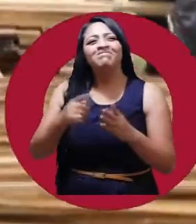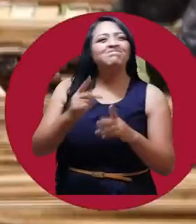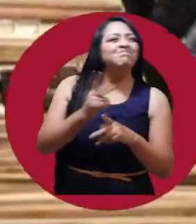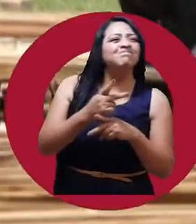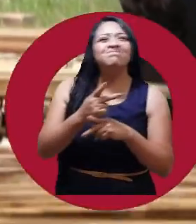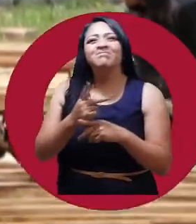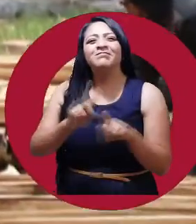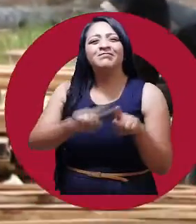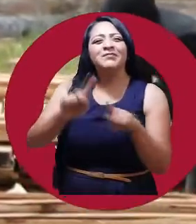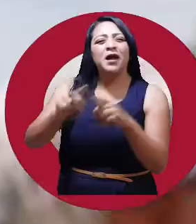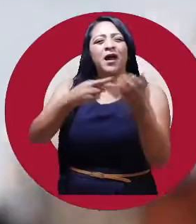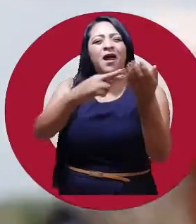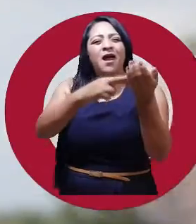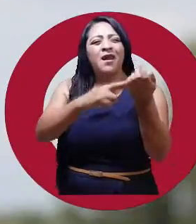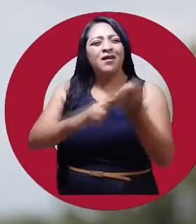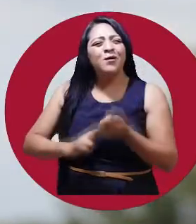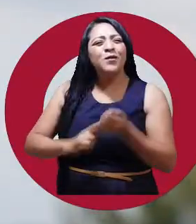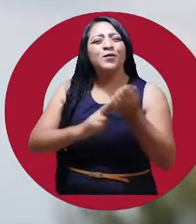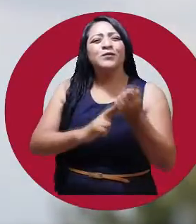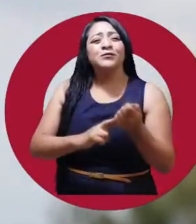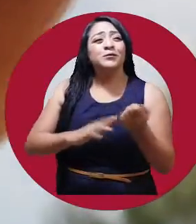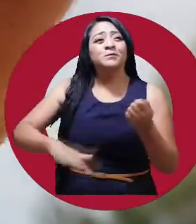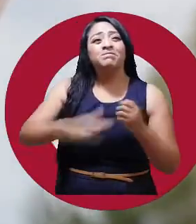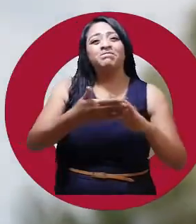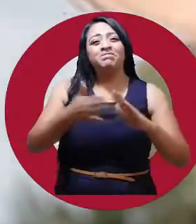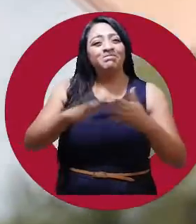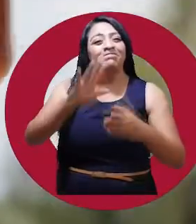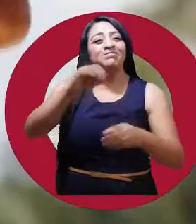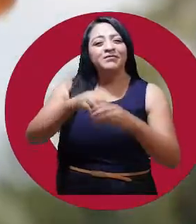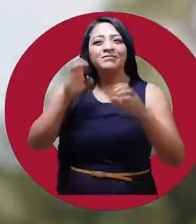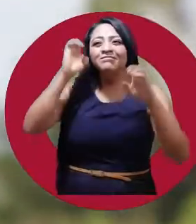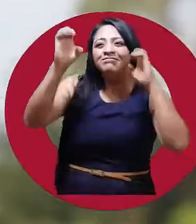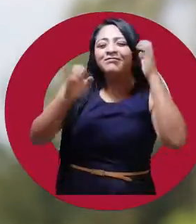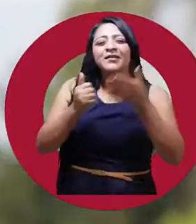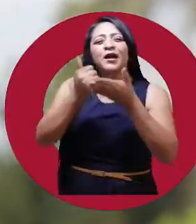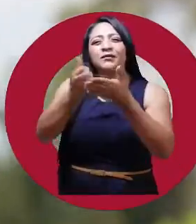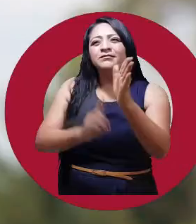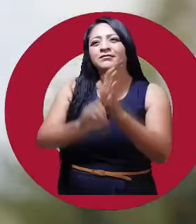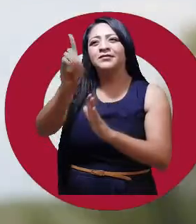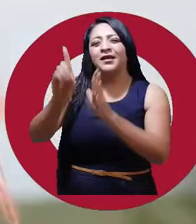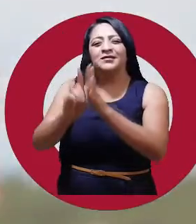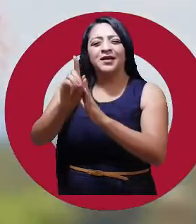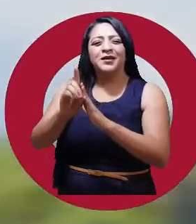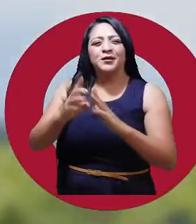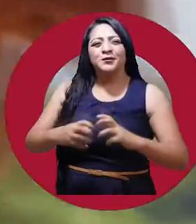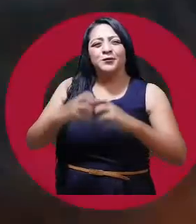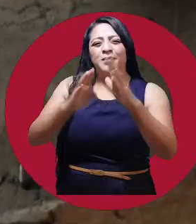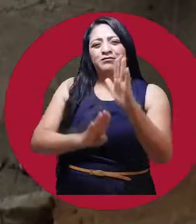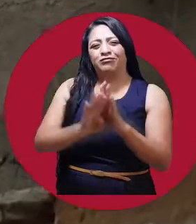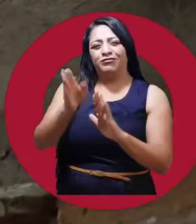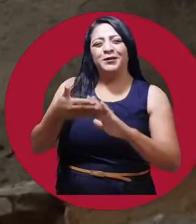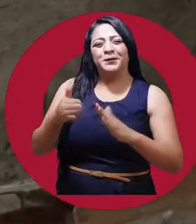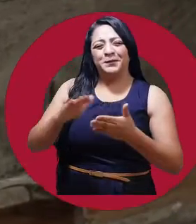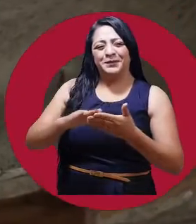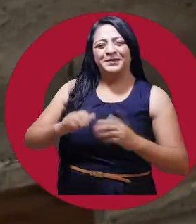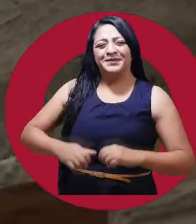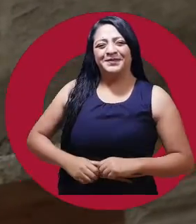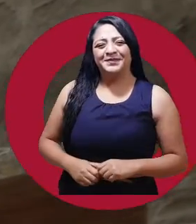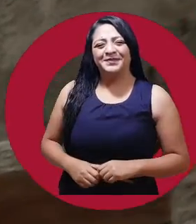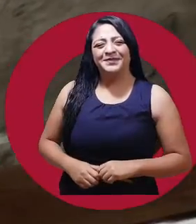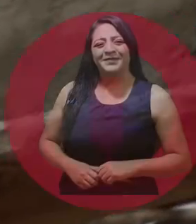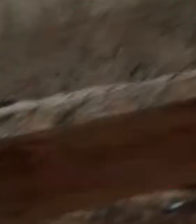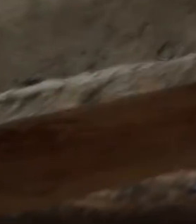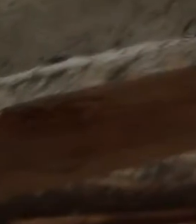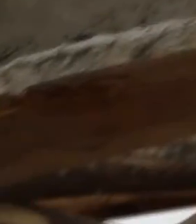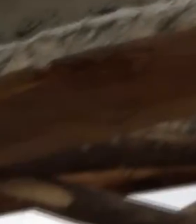recursos turísticos de la localidad a fin de plantear el diseño de una estrategia de desarrollo local de la cual la comunidad forme parte. Otavalopa, municipio